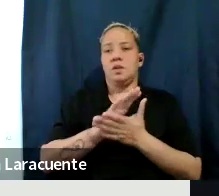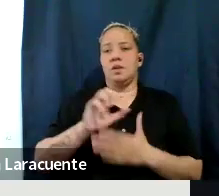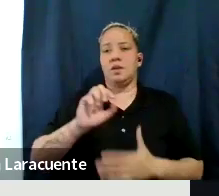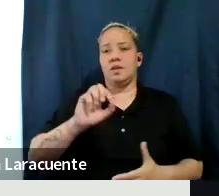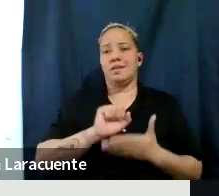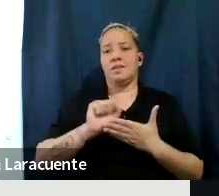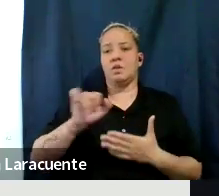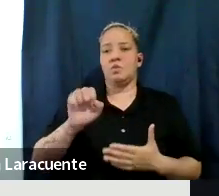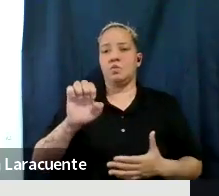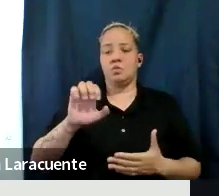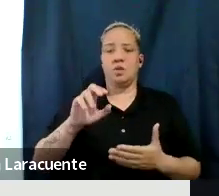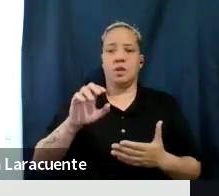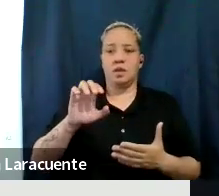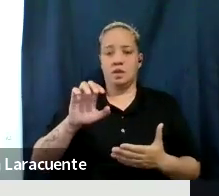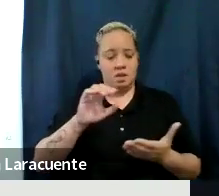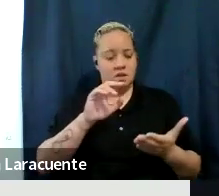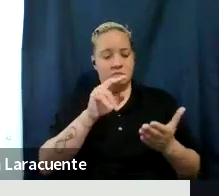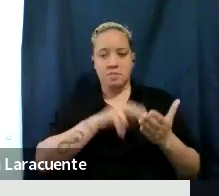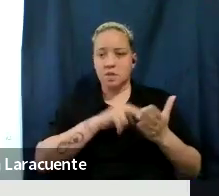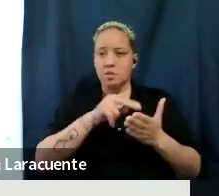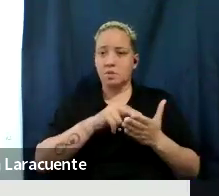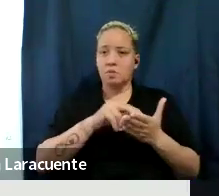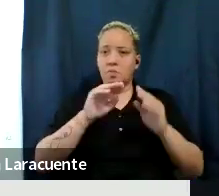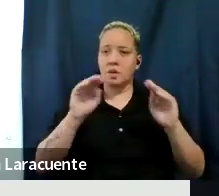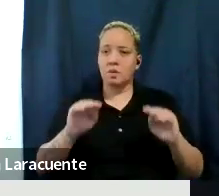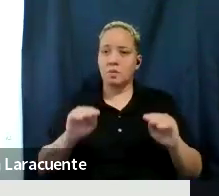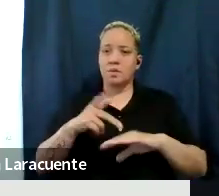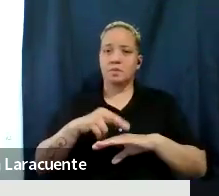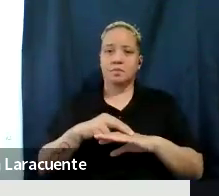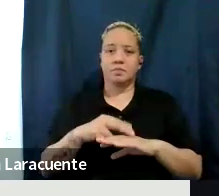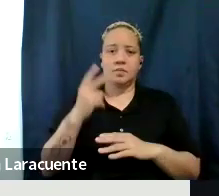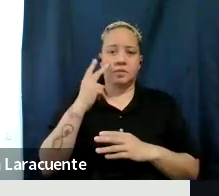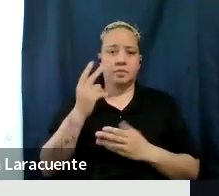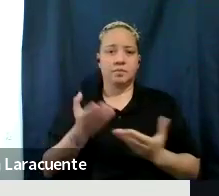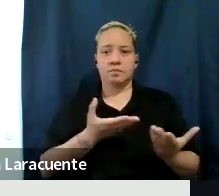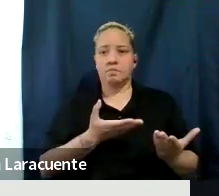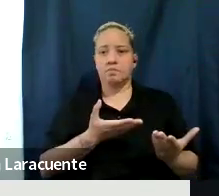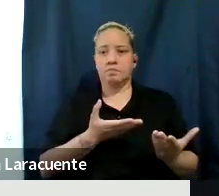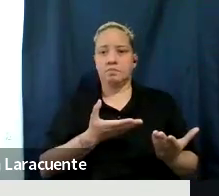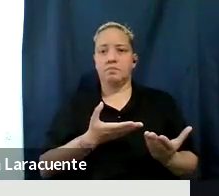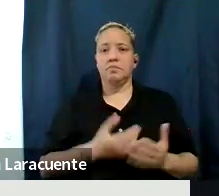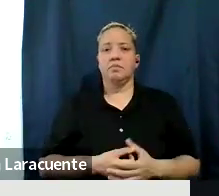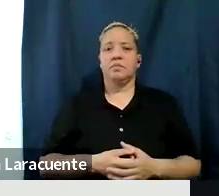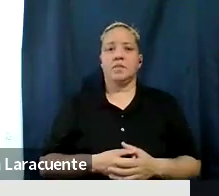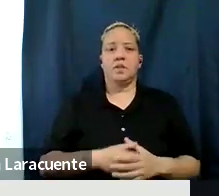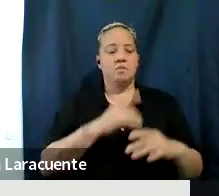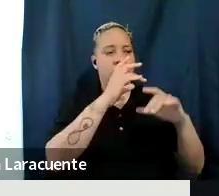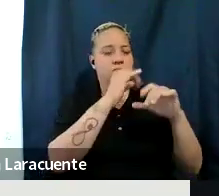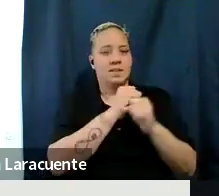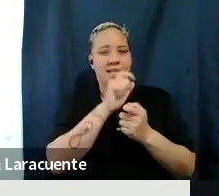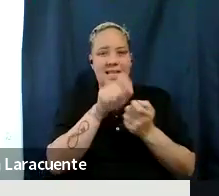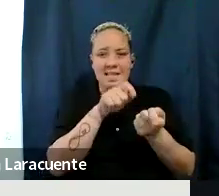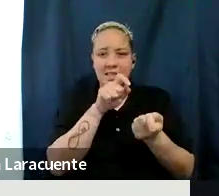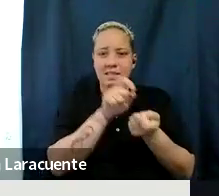pintó un mapa de Puerto Rico. Y al contemplarlo, tienen aquí ustedes el mapa, al contemplarlo llama la atención la